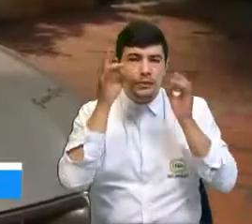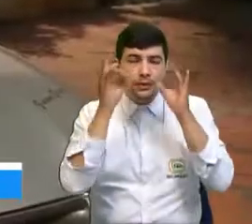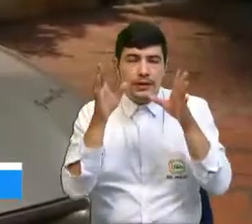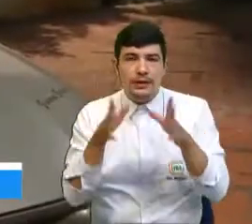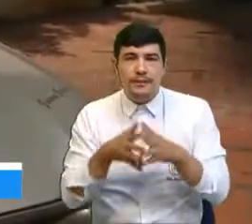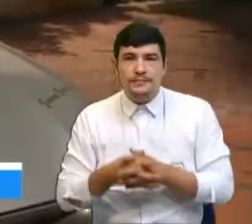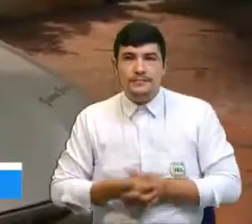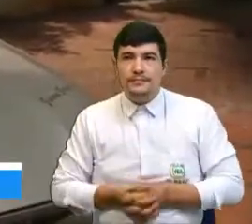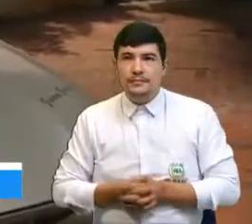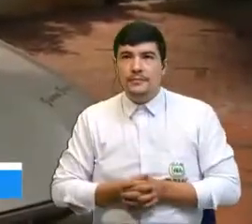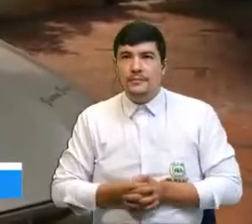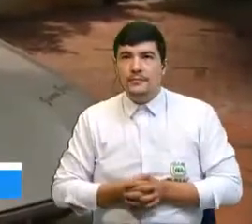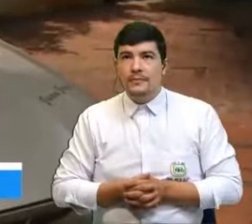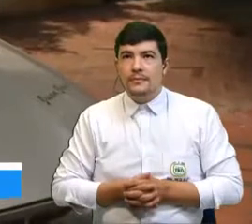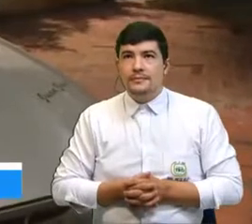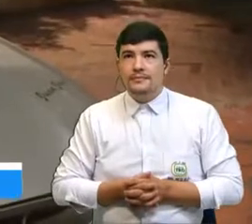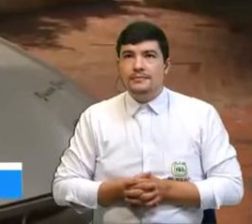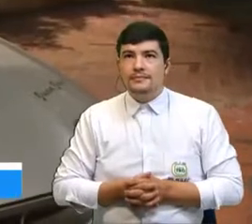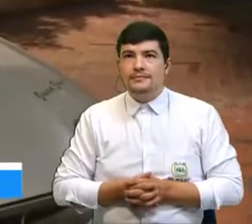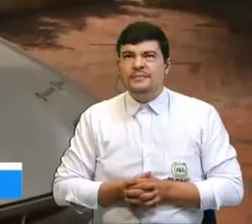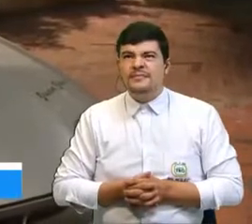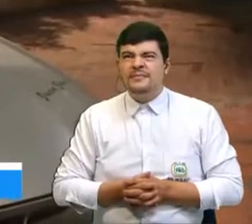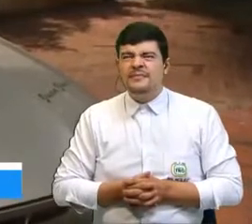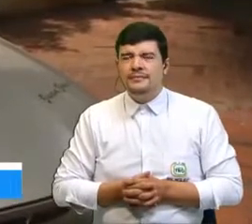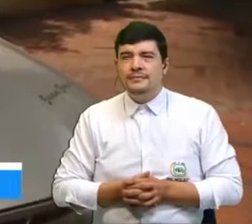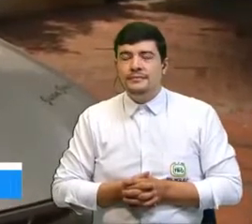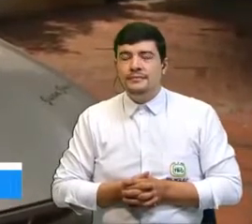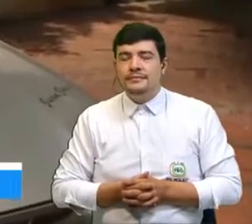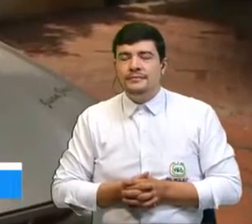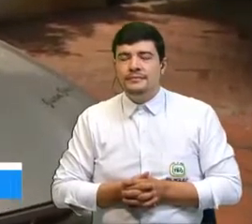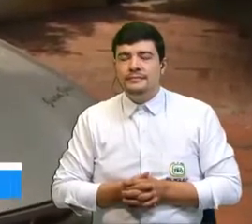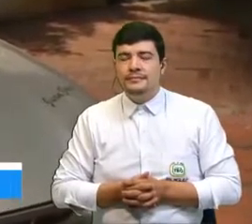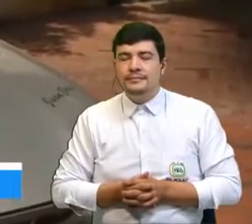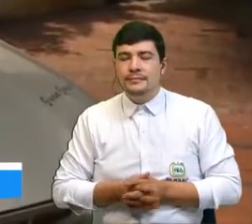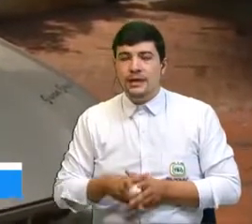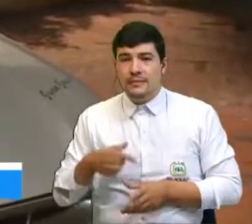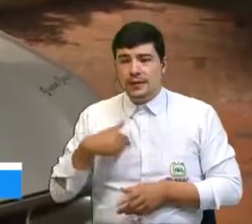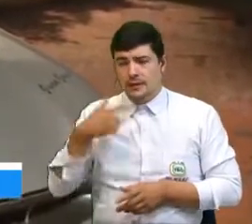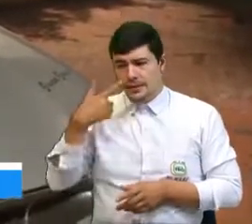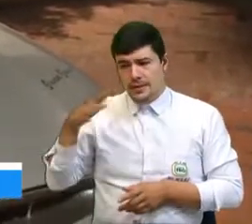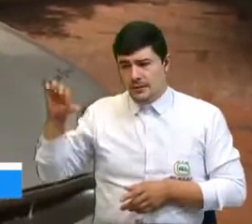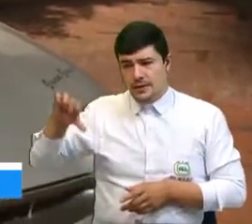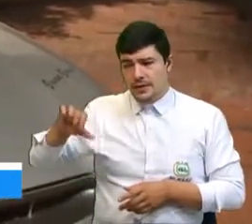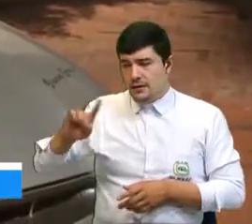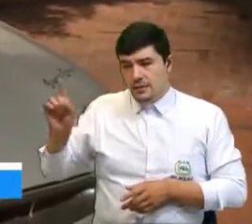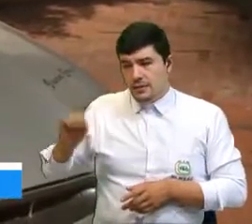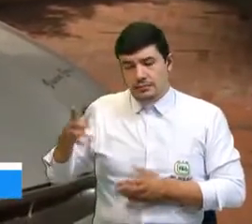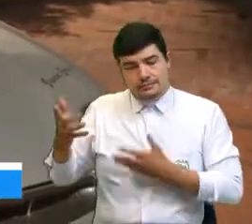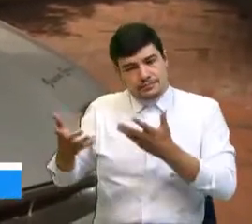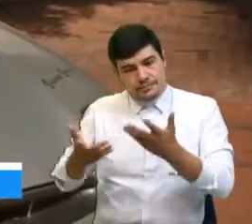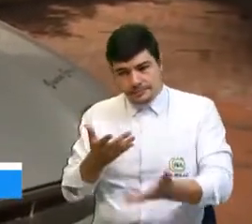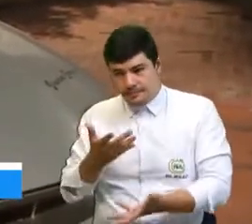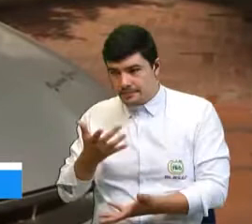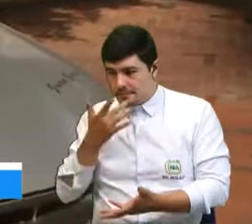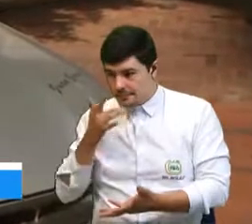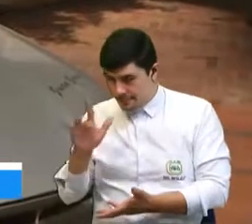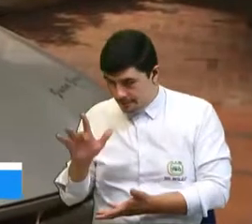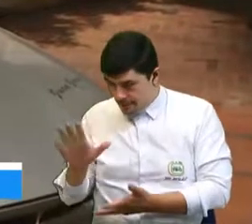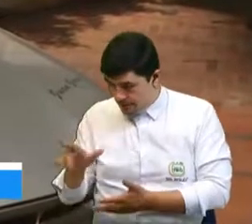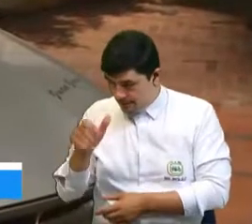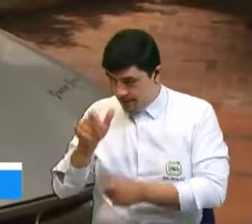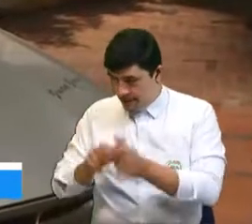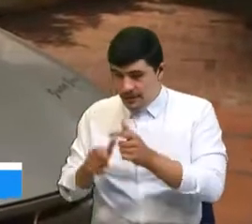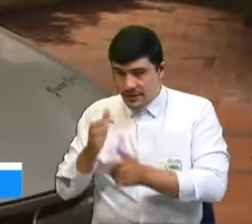pues mi nombre parece mal ellos pobrecito pues no tienen realmente